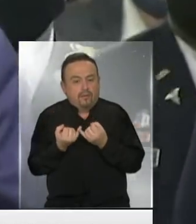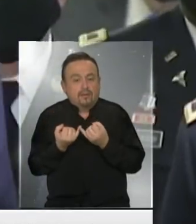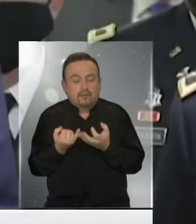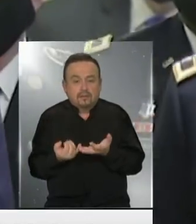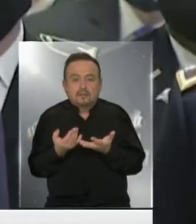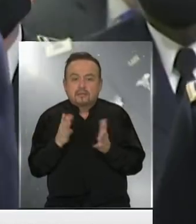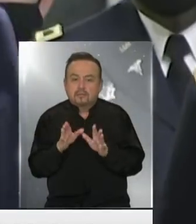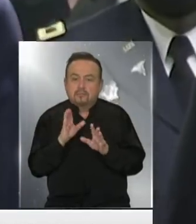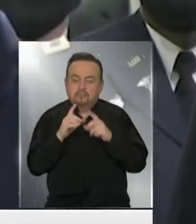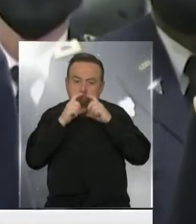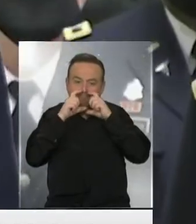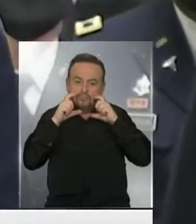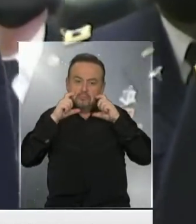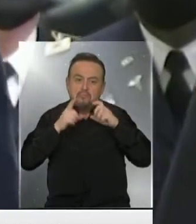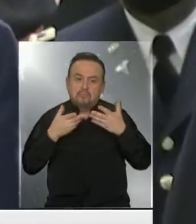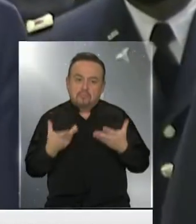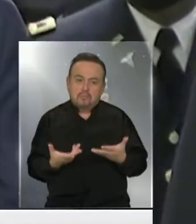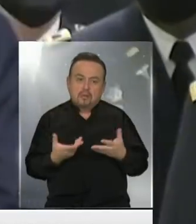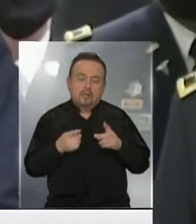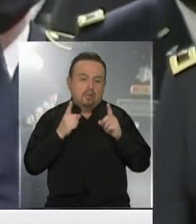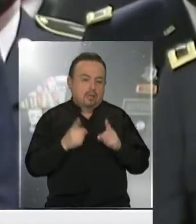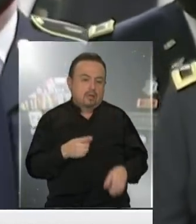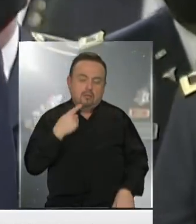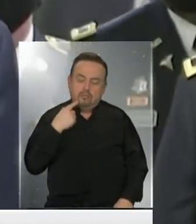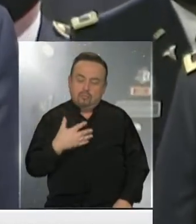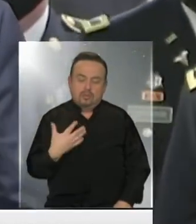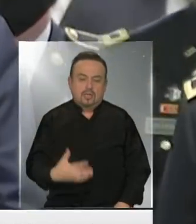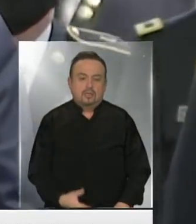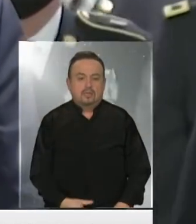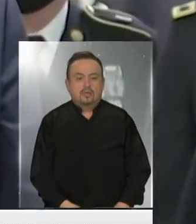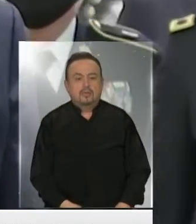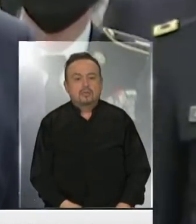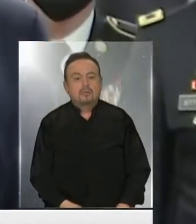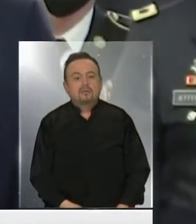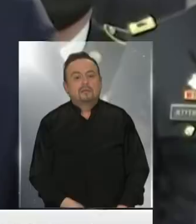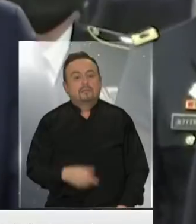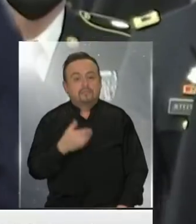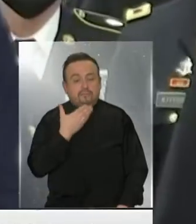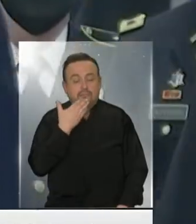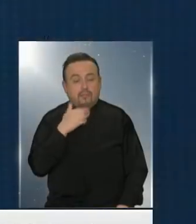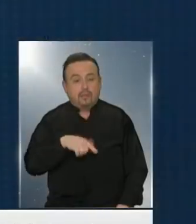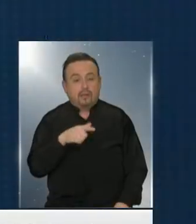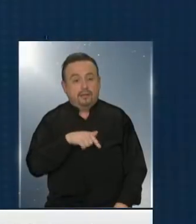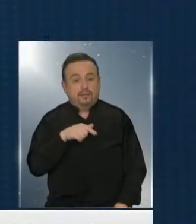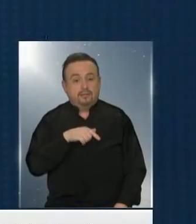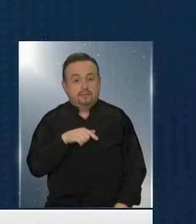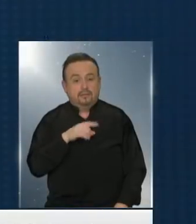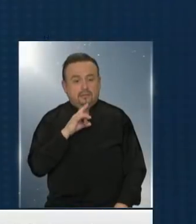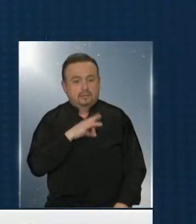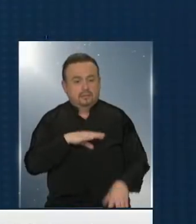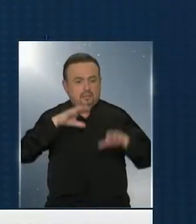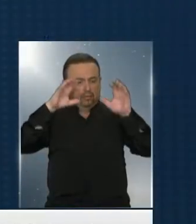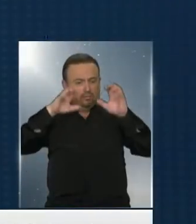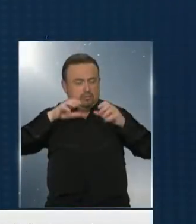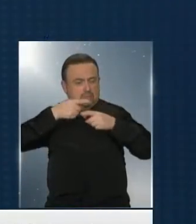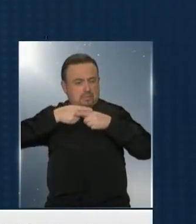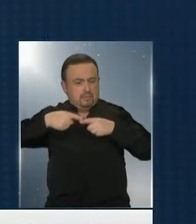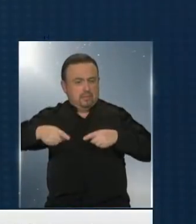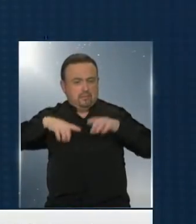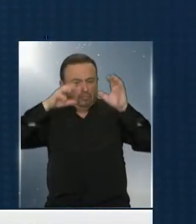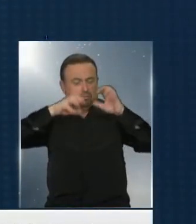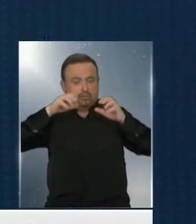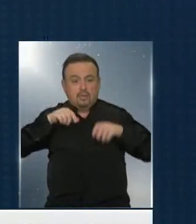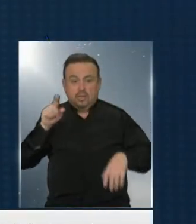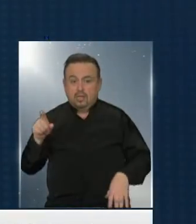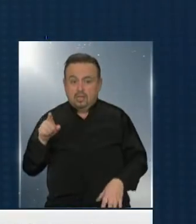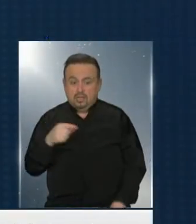por lo menos se puso esta mascarilla, que es algo sumamente importante. Sufrimos inundaciones en nuestro país la semana anterior, pero en China de